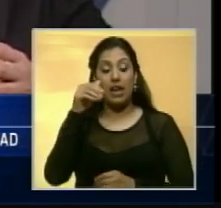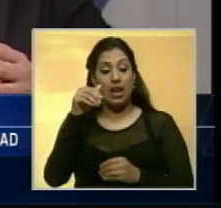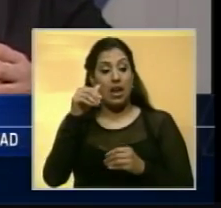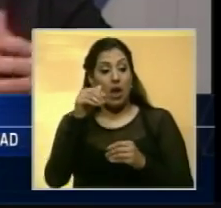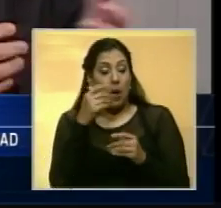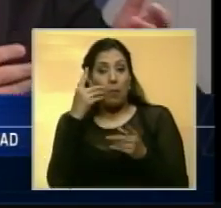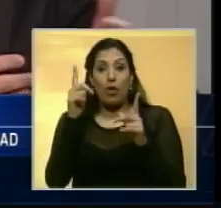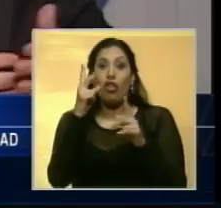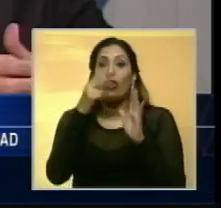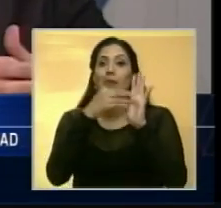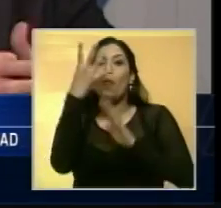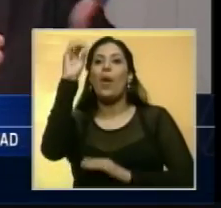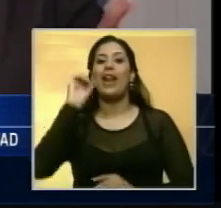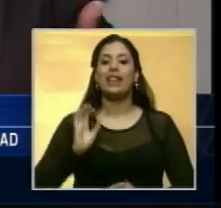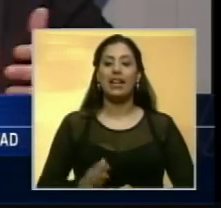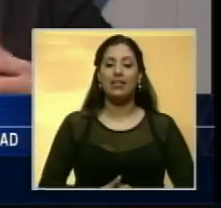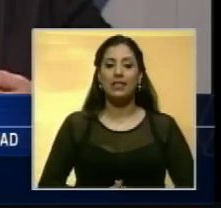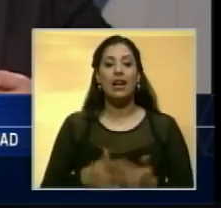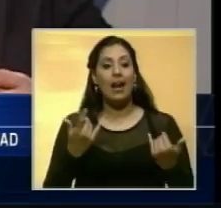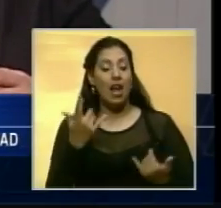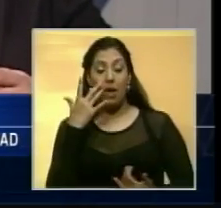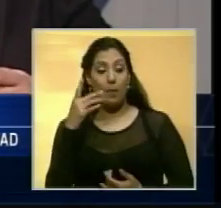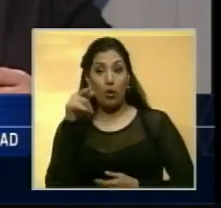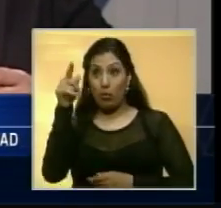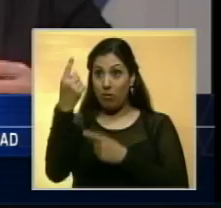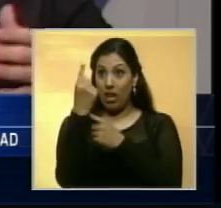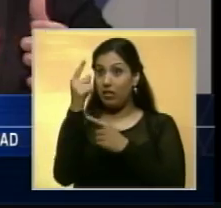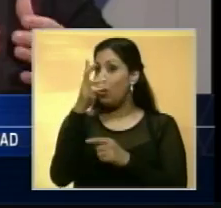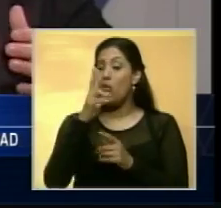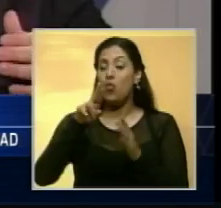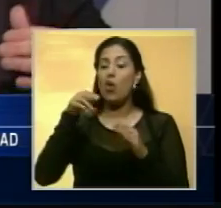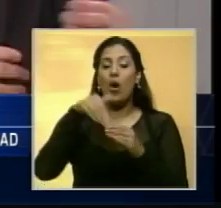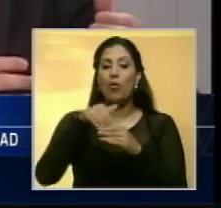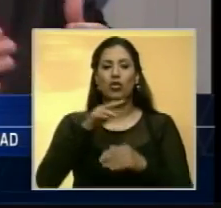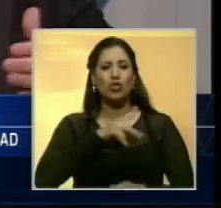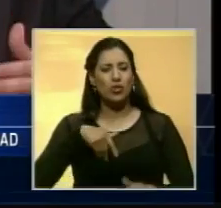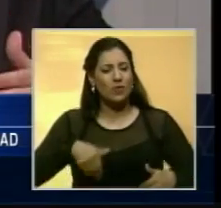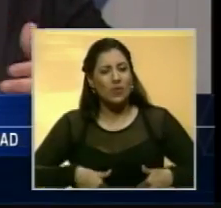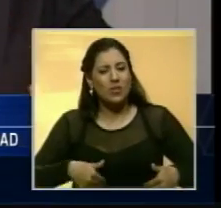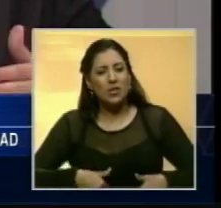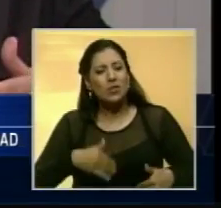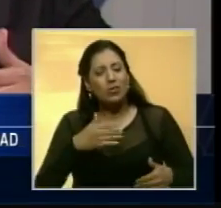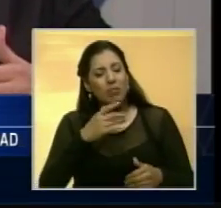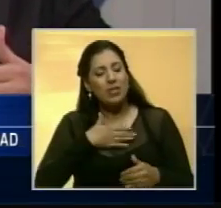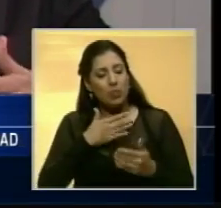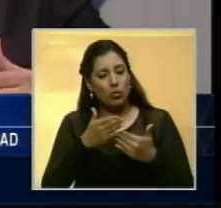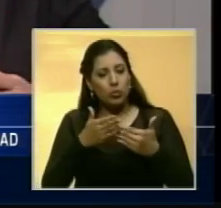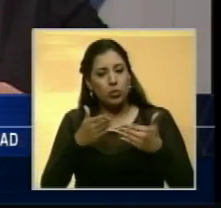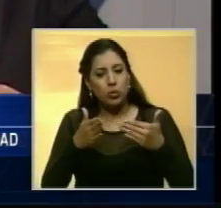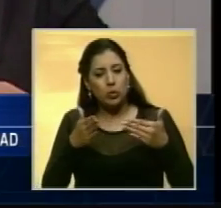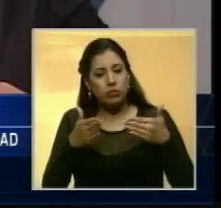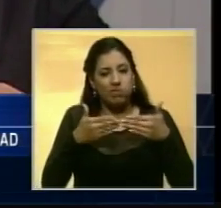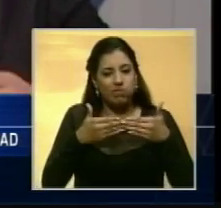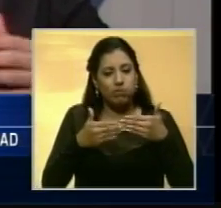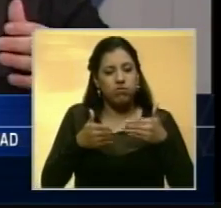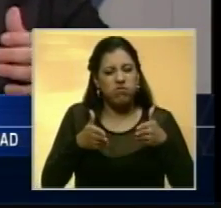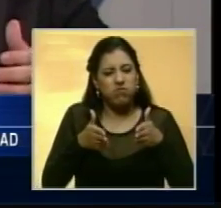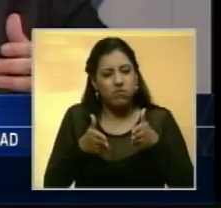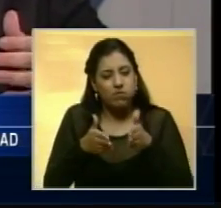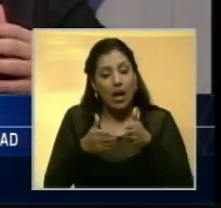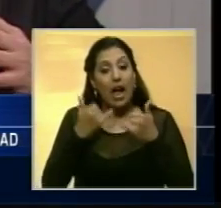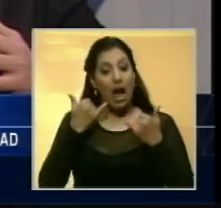2040. Si es por quienes están en el poder, el referéndum no va a ir nunca. O sea, todo lo que hemos logrado es porque hemos ido desbloqueando poco a poco esto.